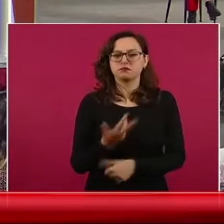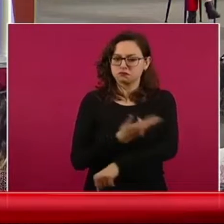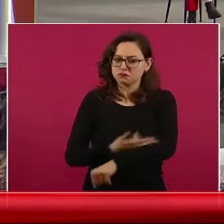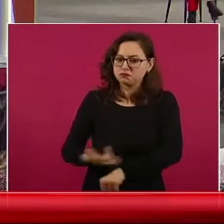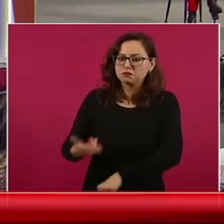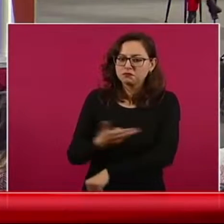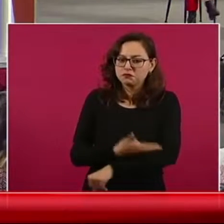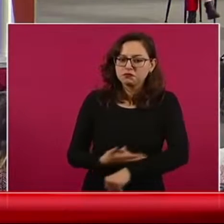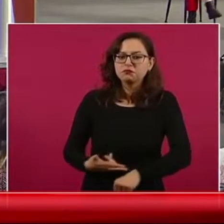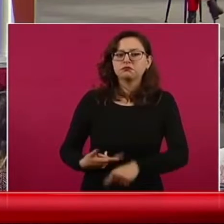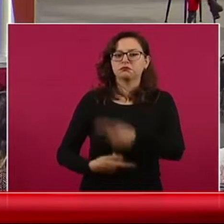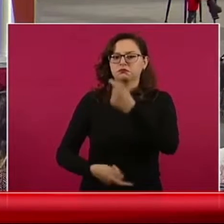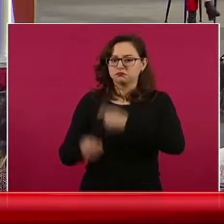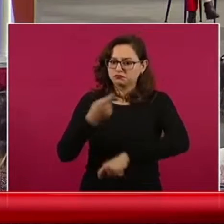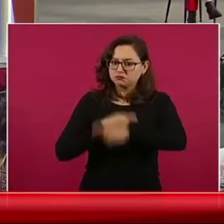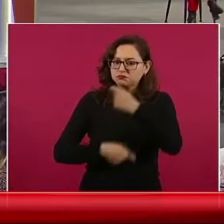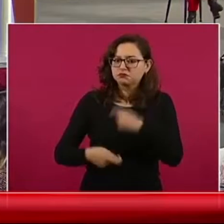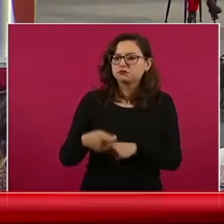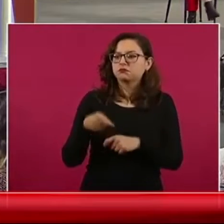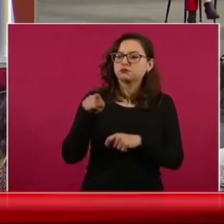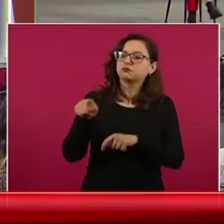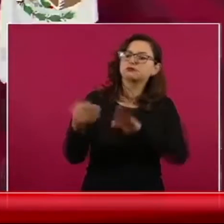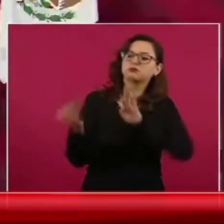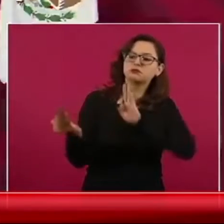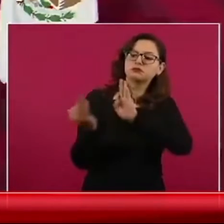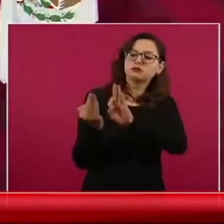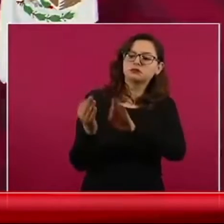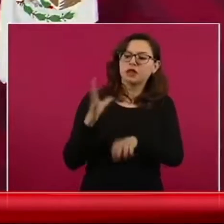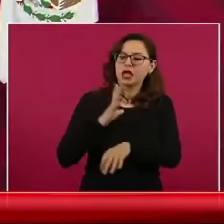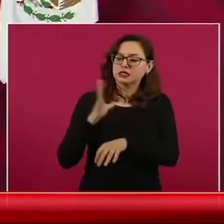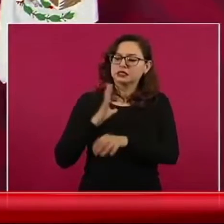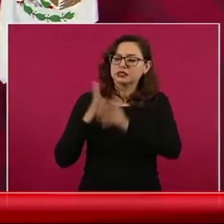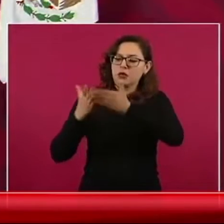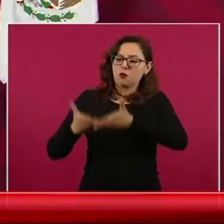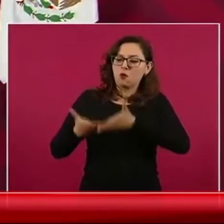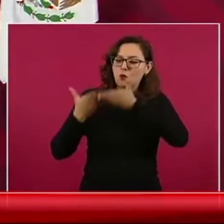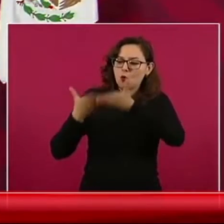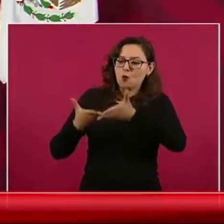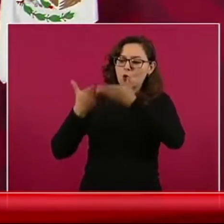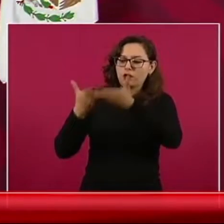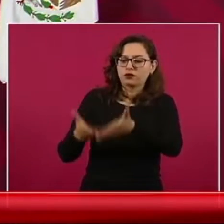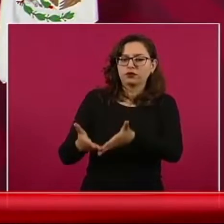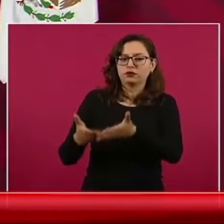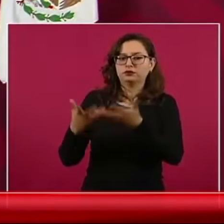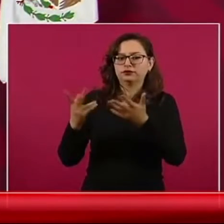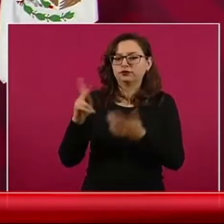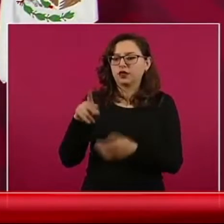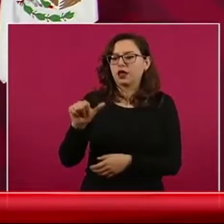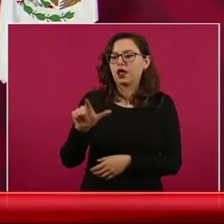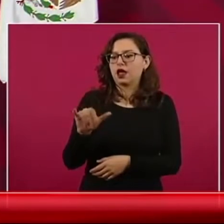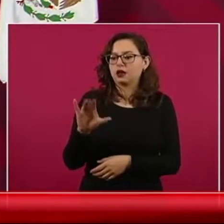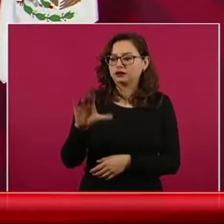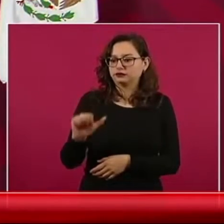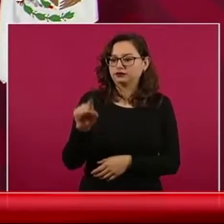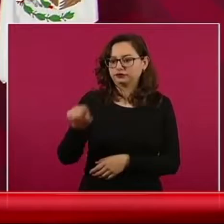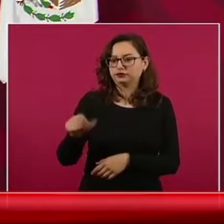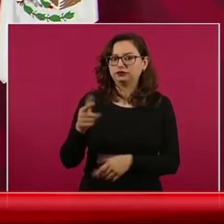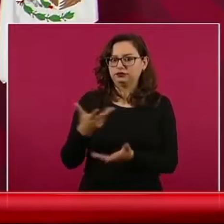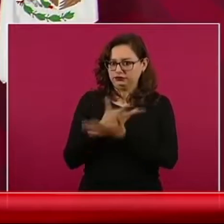facilitarles el puerto de Calica, que es un puerto que tiene calado suficiente